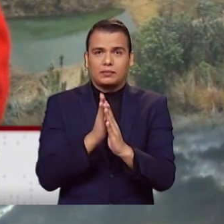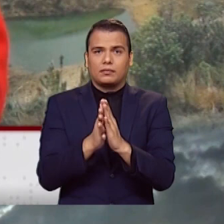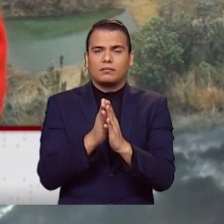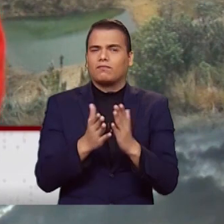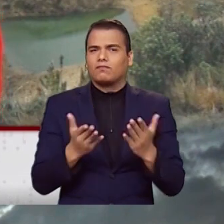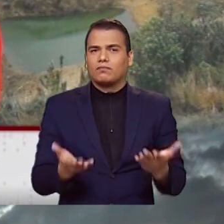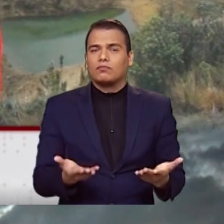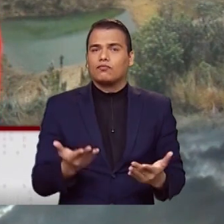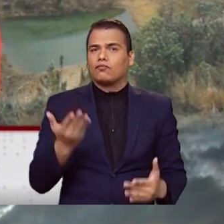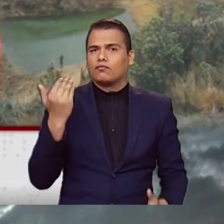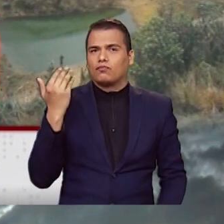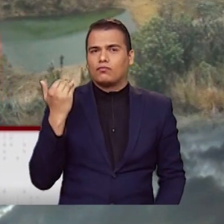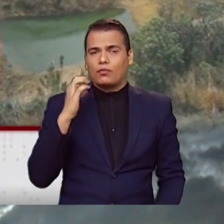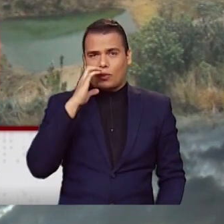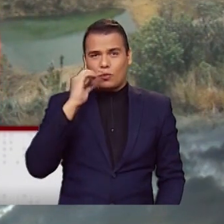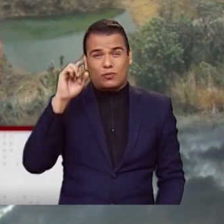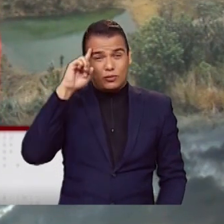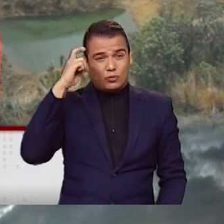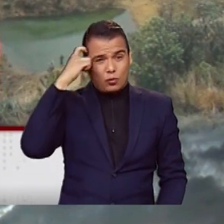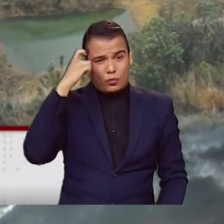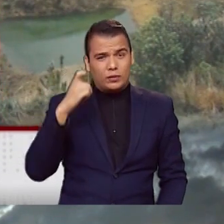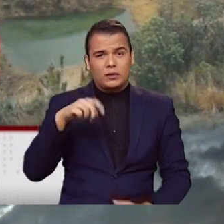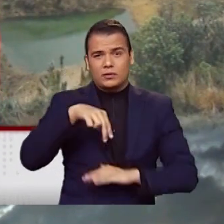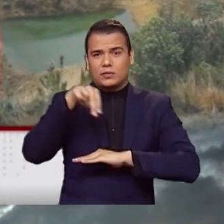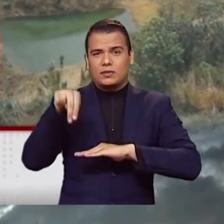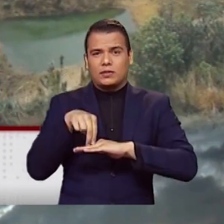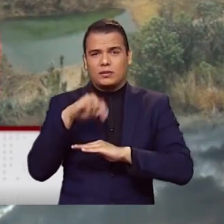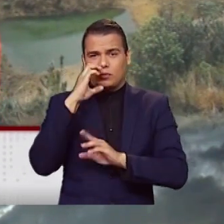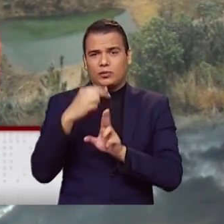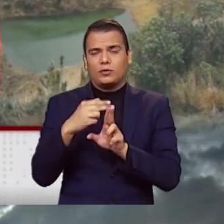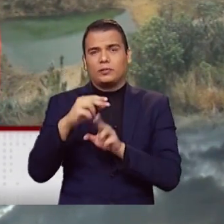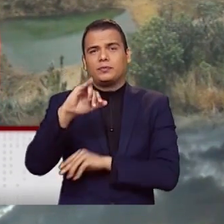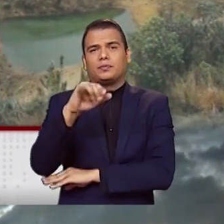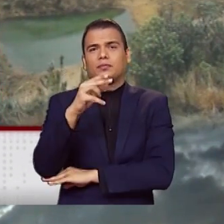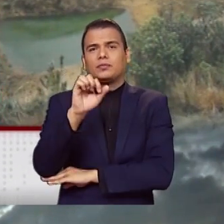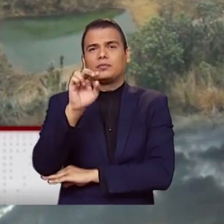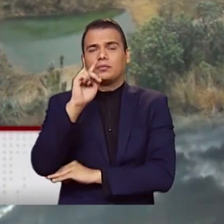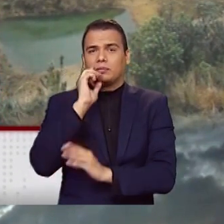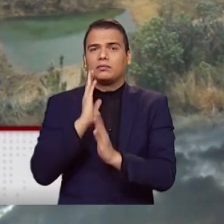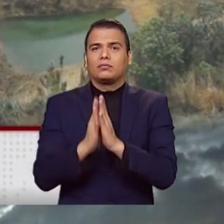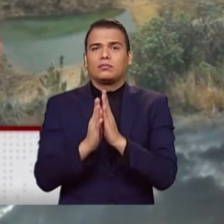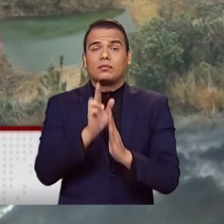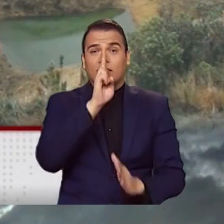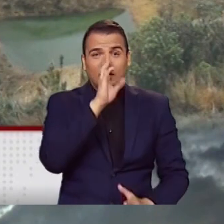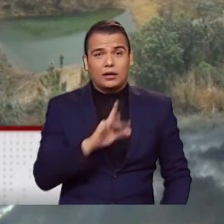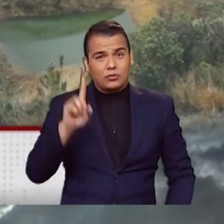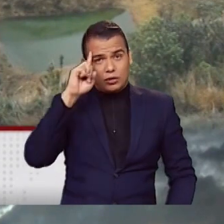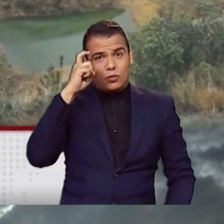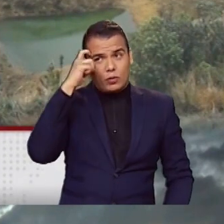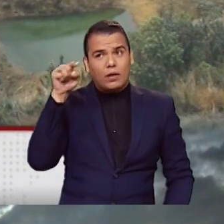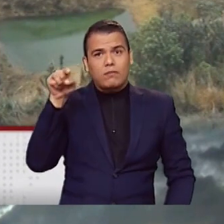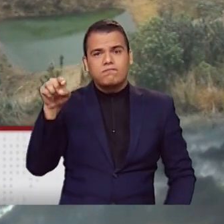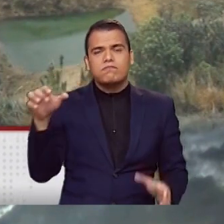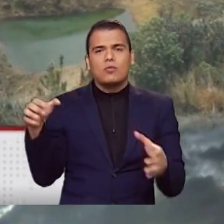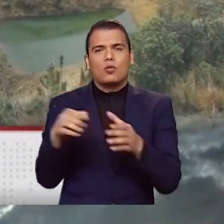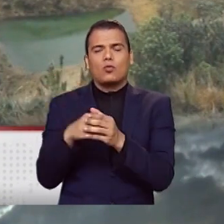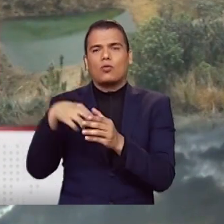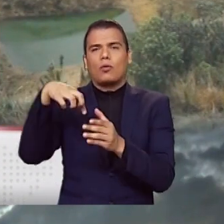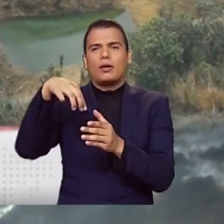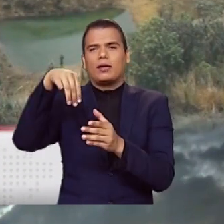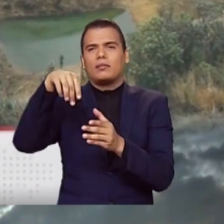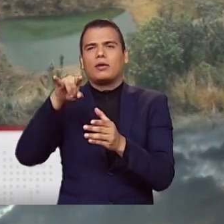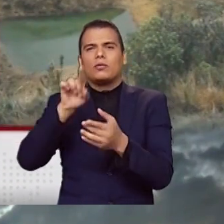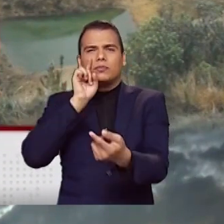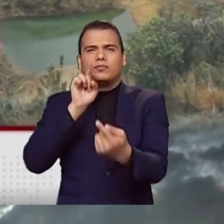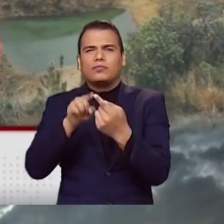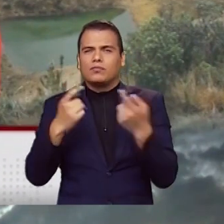el anuncio que acaba de hacer el gobernador del departamento, John Rojas Cabrera, sobre la instalación por parte del gobierno nacional de un puesto de mando unificado